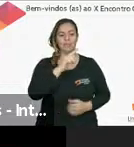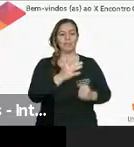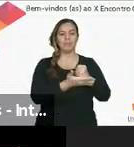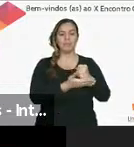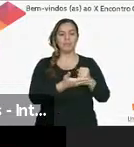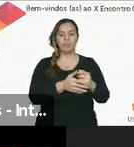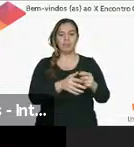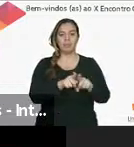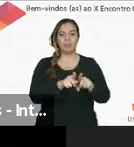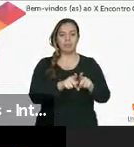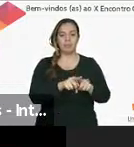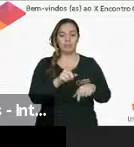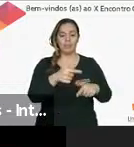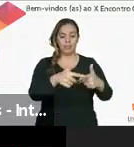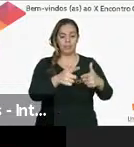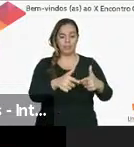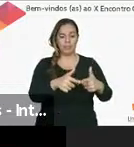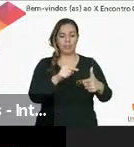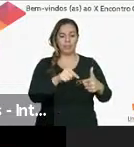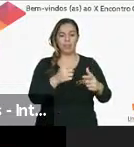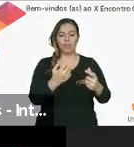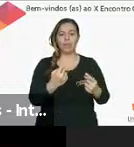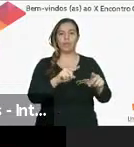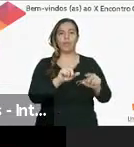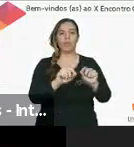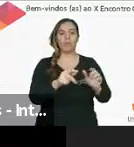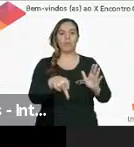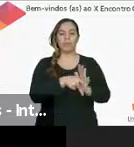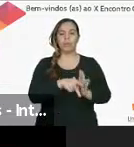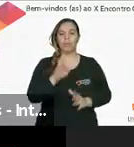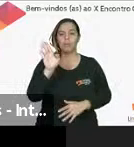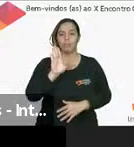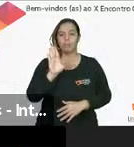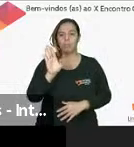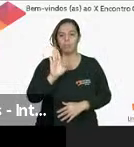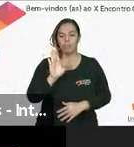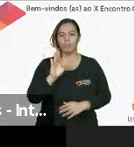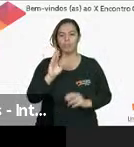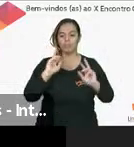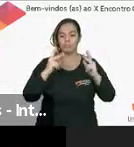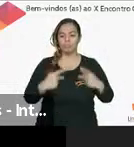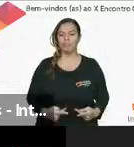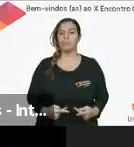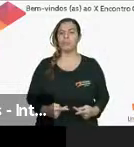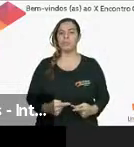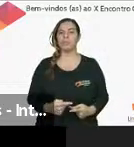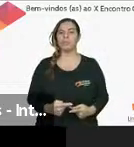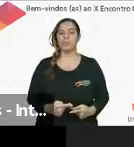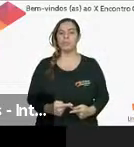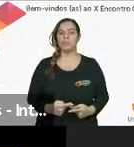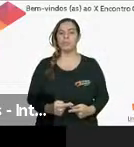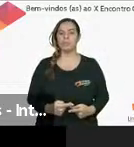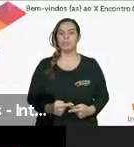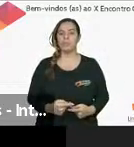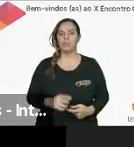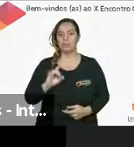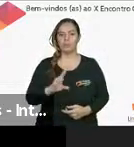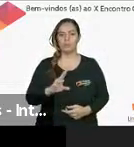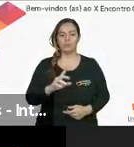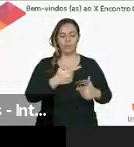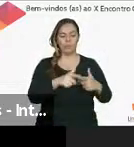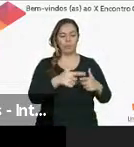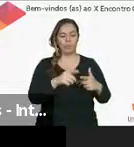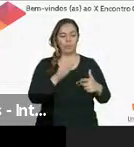este problema como un problema biológico, como un problema que tiene que ver con no solo un problema biológico, sino